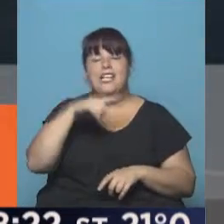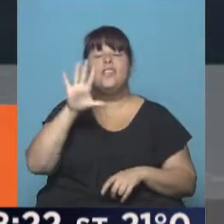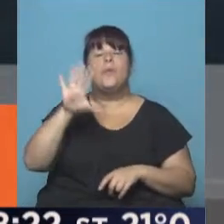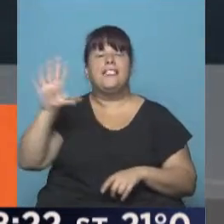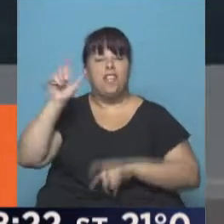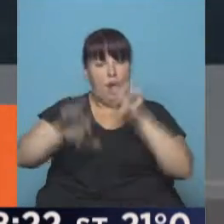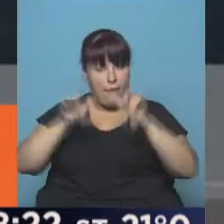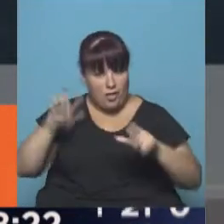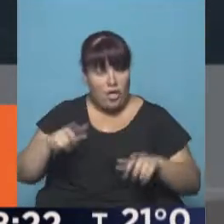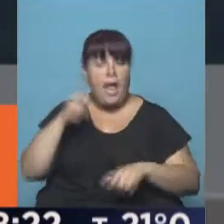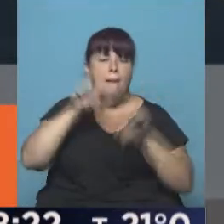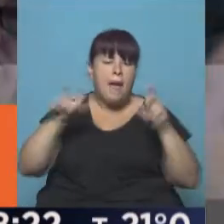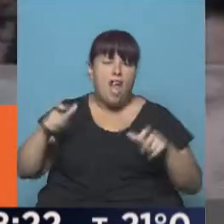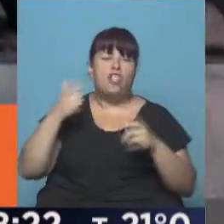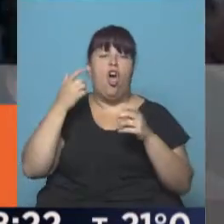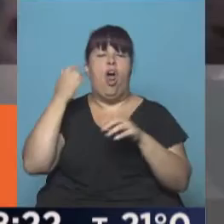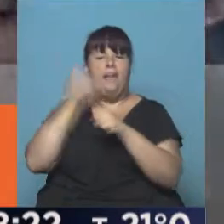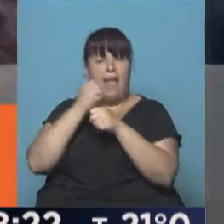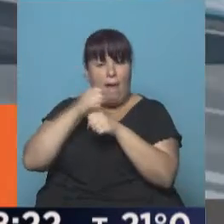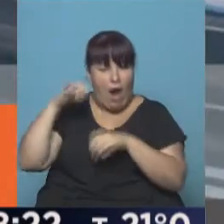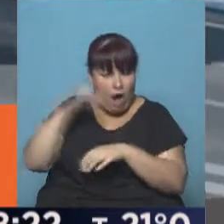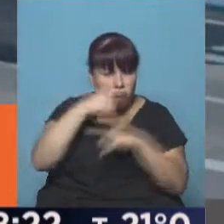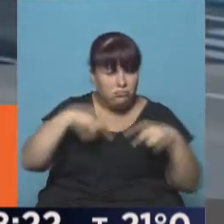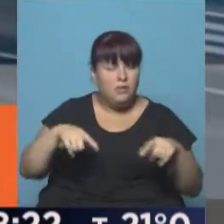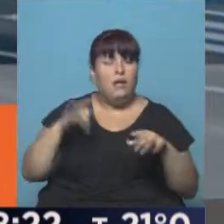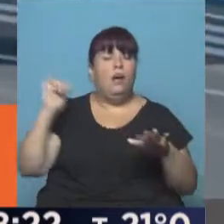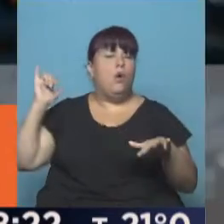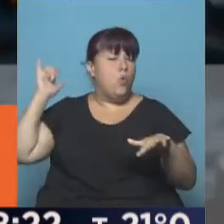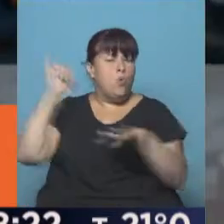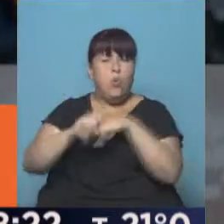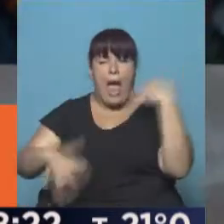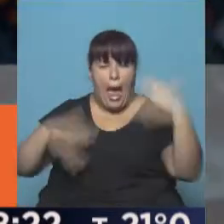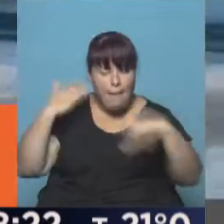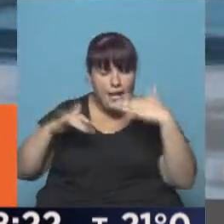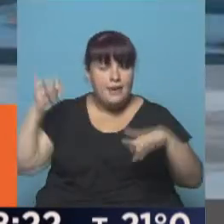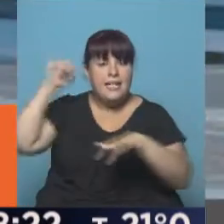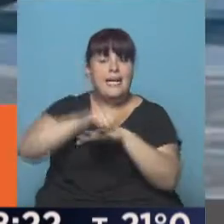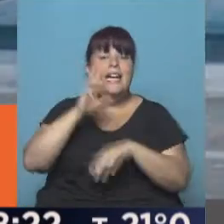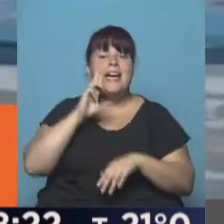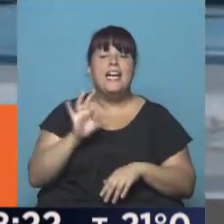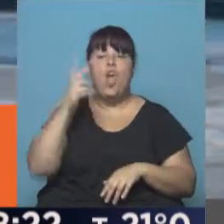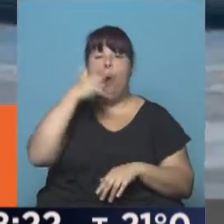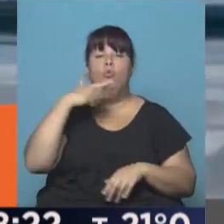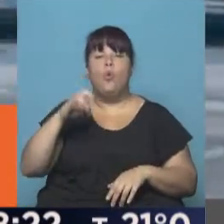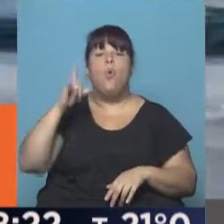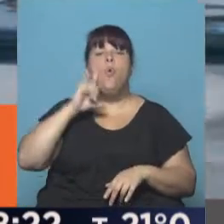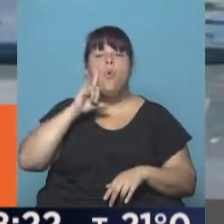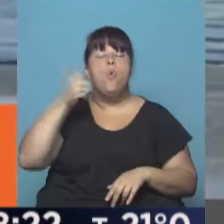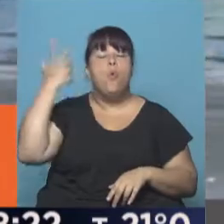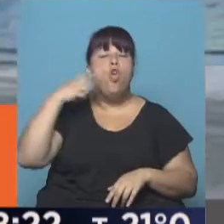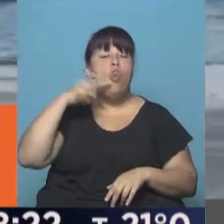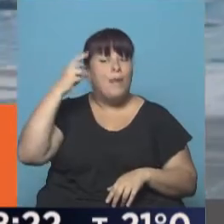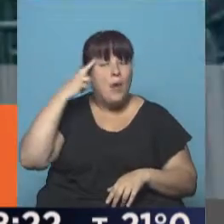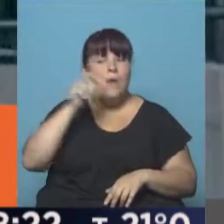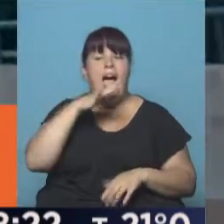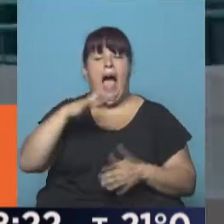155 personas entre pasajeros y tripulación termina amerizando de emergencia en el río Hudson en julio del año 2009 con